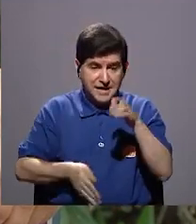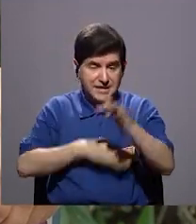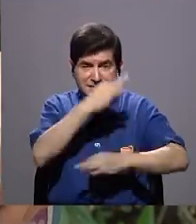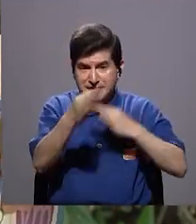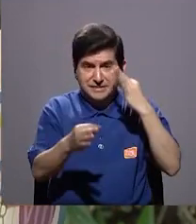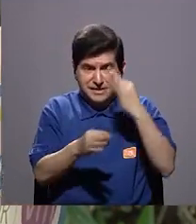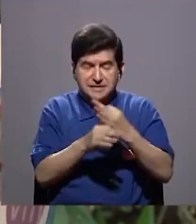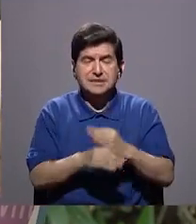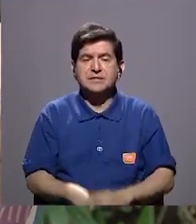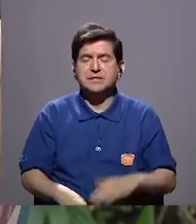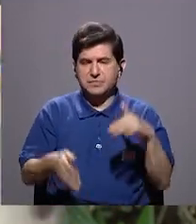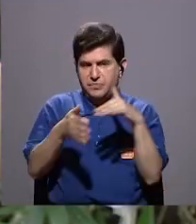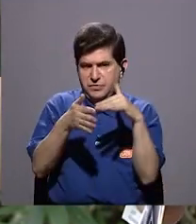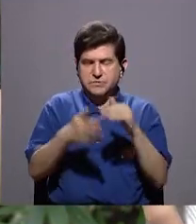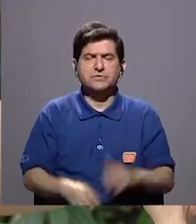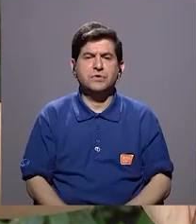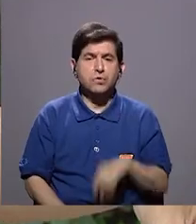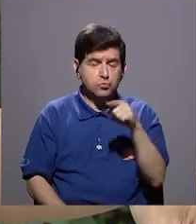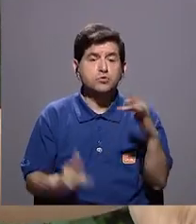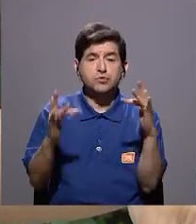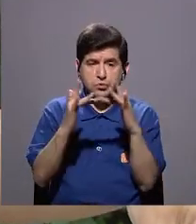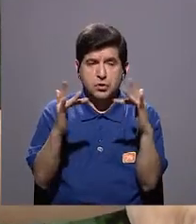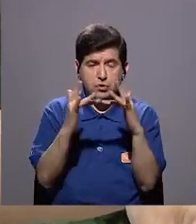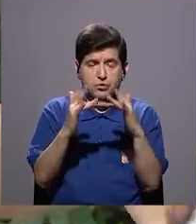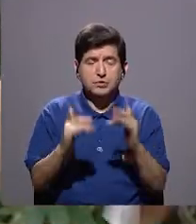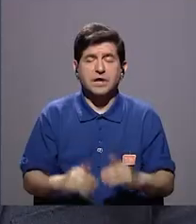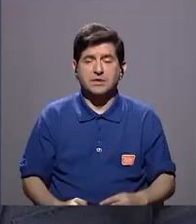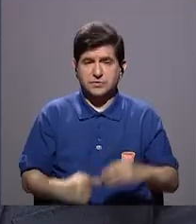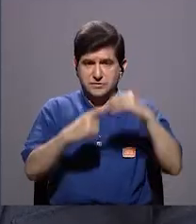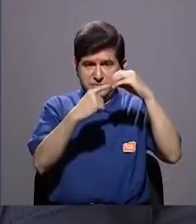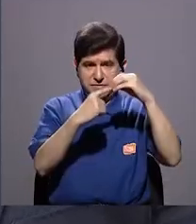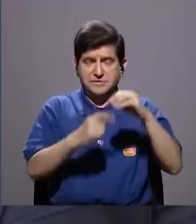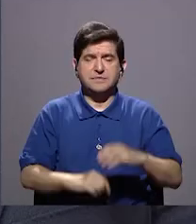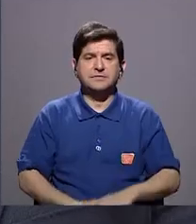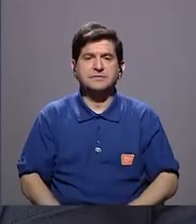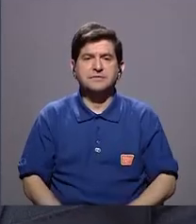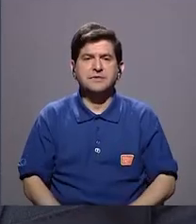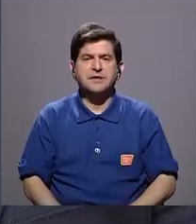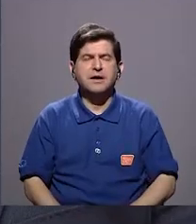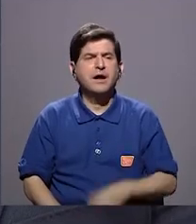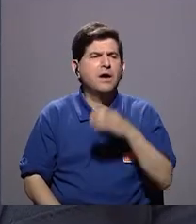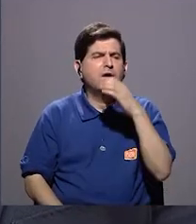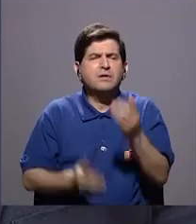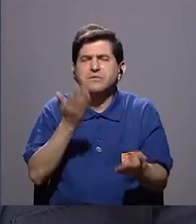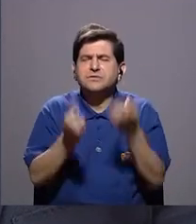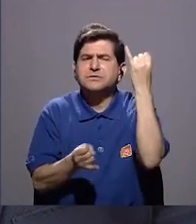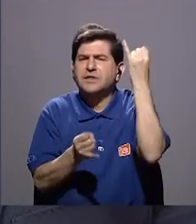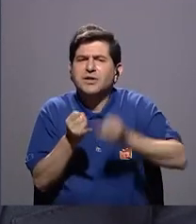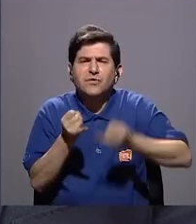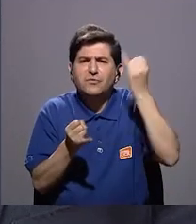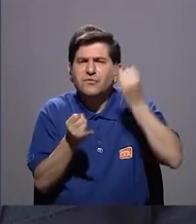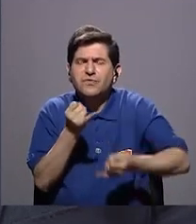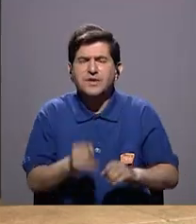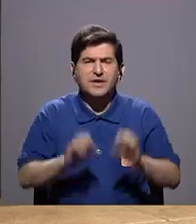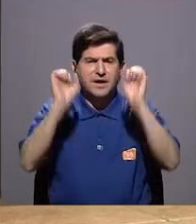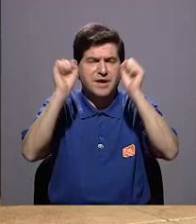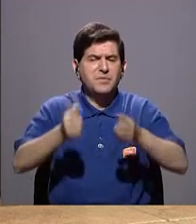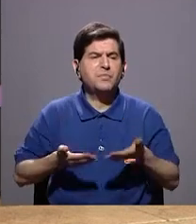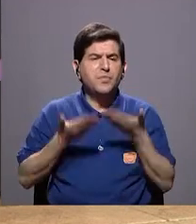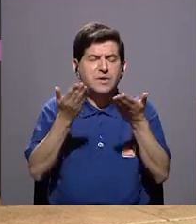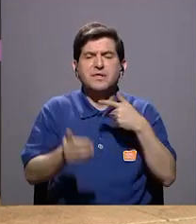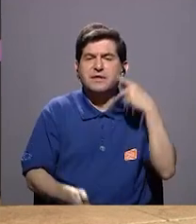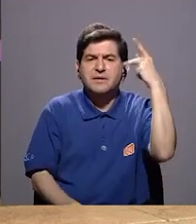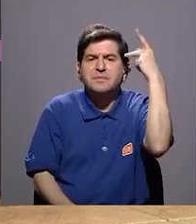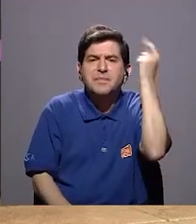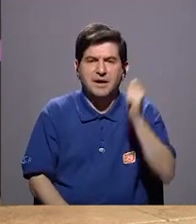lo tienen. Entonces, pues su contacto mayor es con ellos. ¿Cuál sería como una recomendación final que usted pudiera